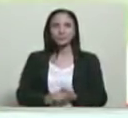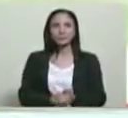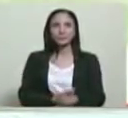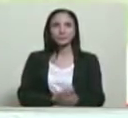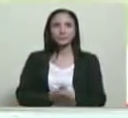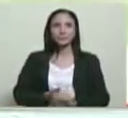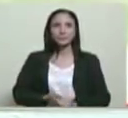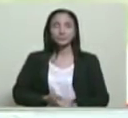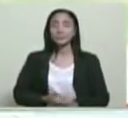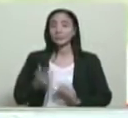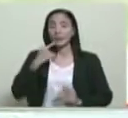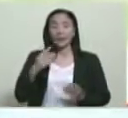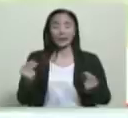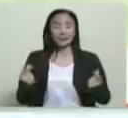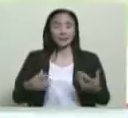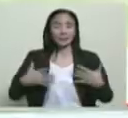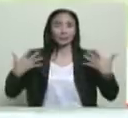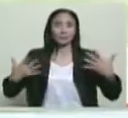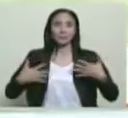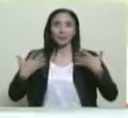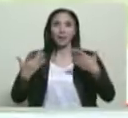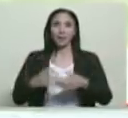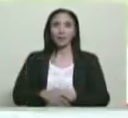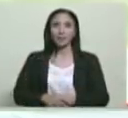Los karatecas alborotados también.